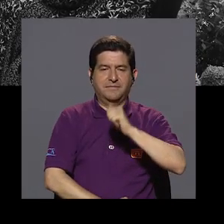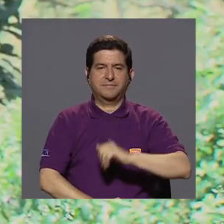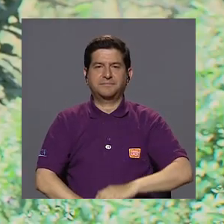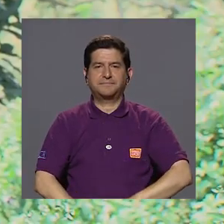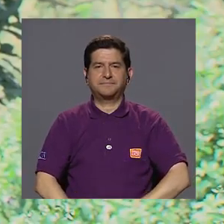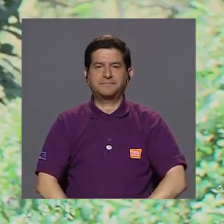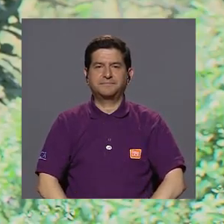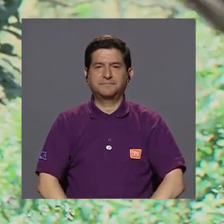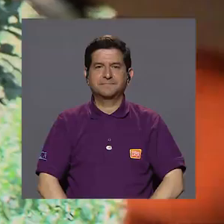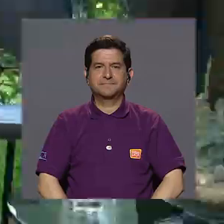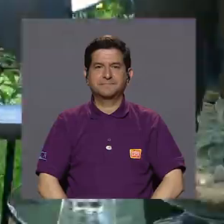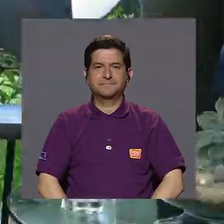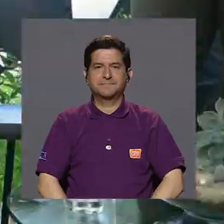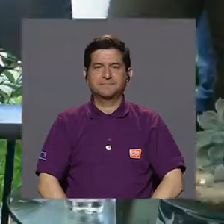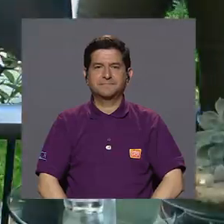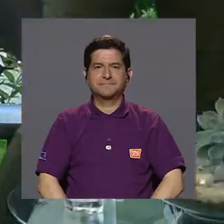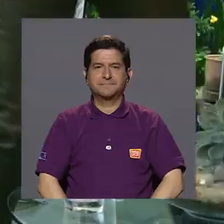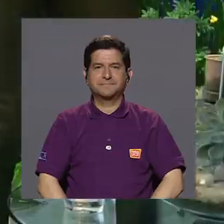Madres.